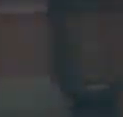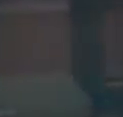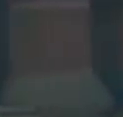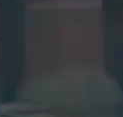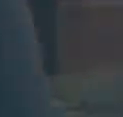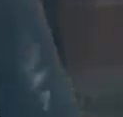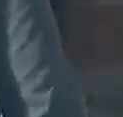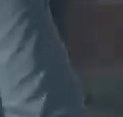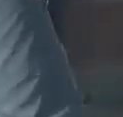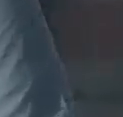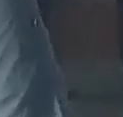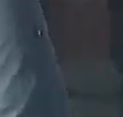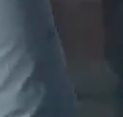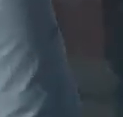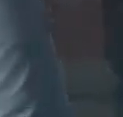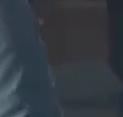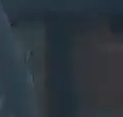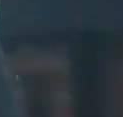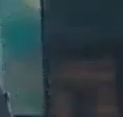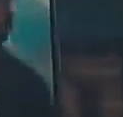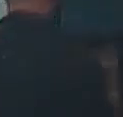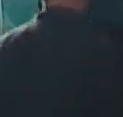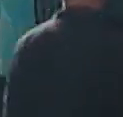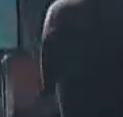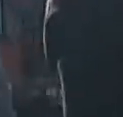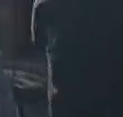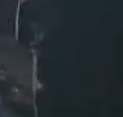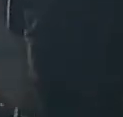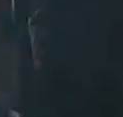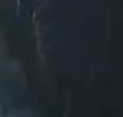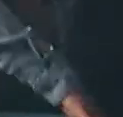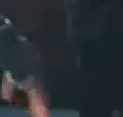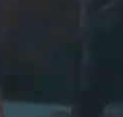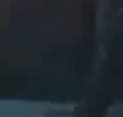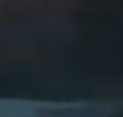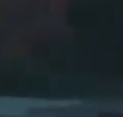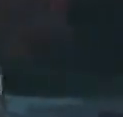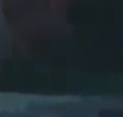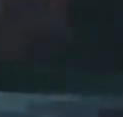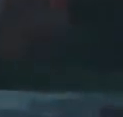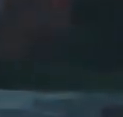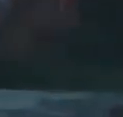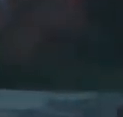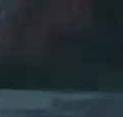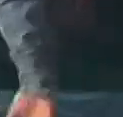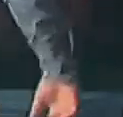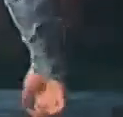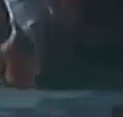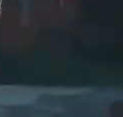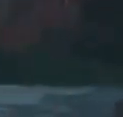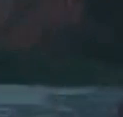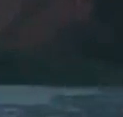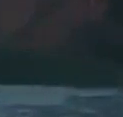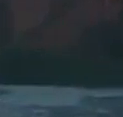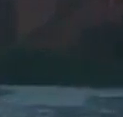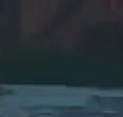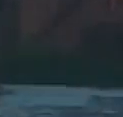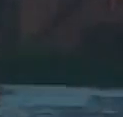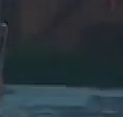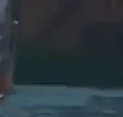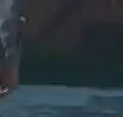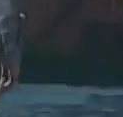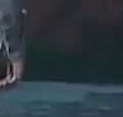Oye, ahora es que Venezuela está activo, ¿viste? Esto es la comuna. La revolución